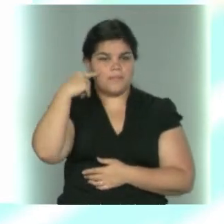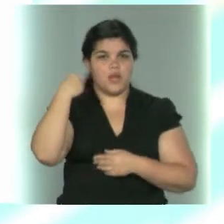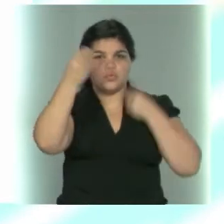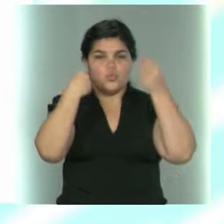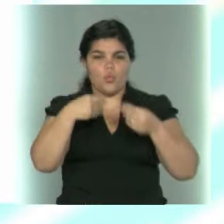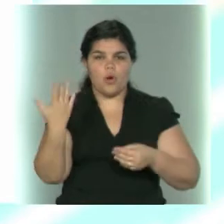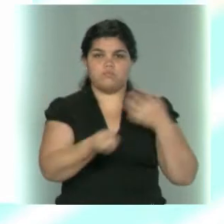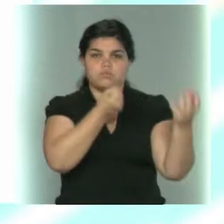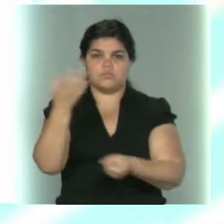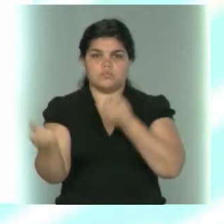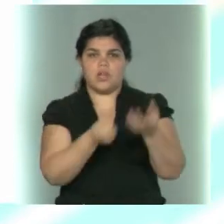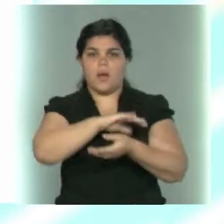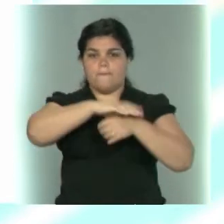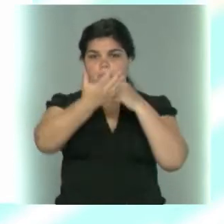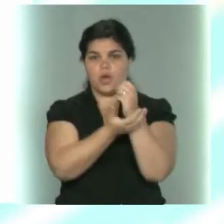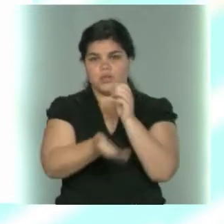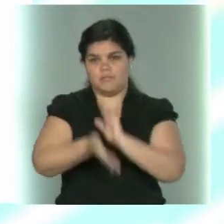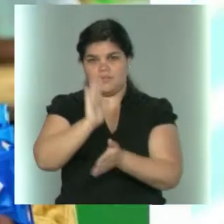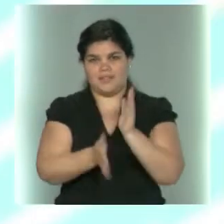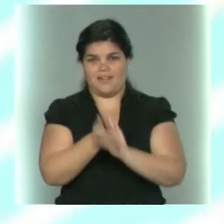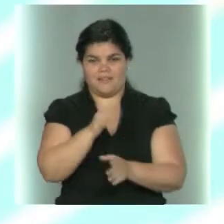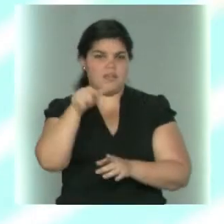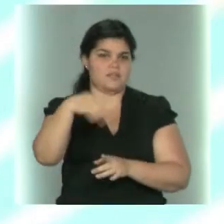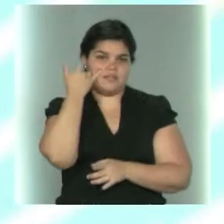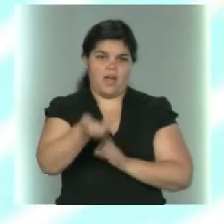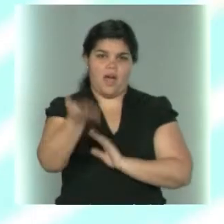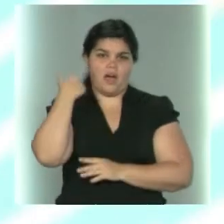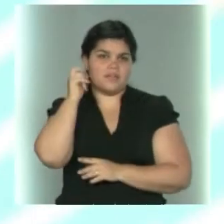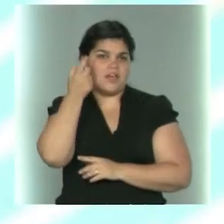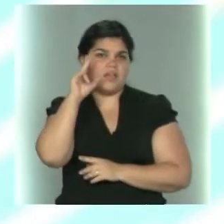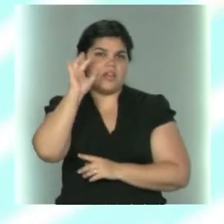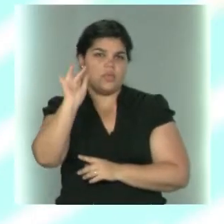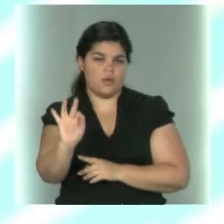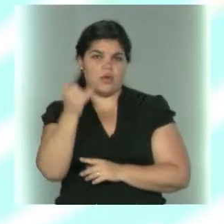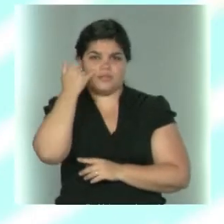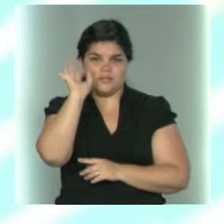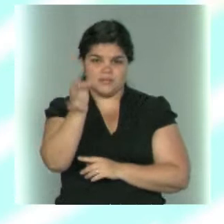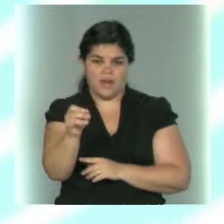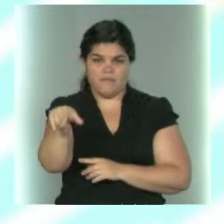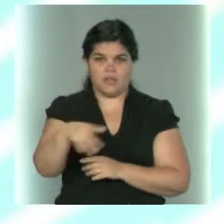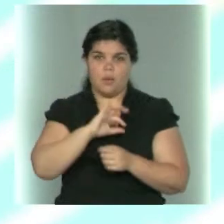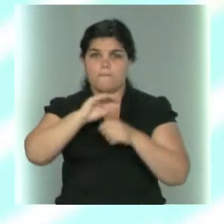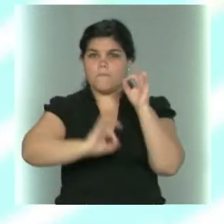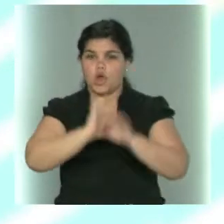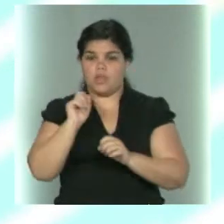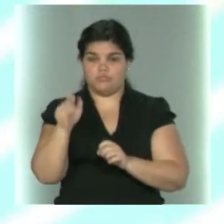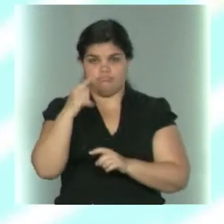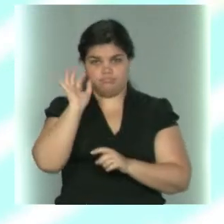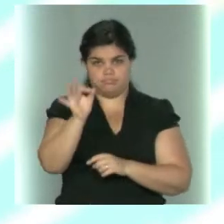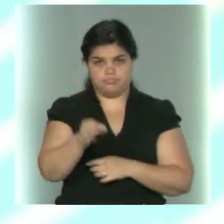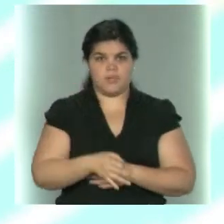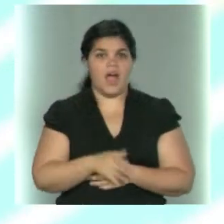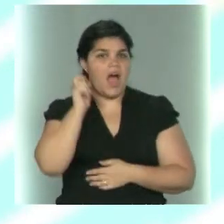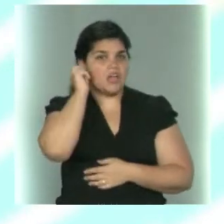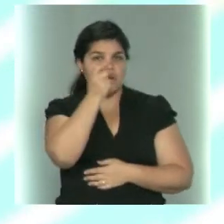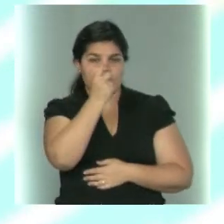entregando muchas prótesis gratuitas. Guido, ya lo hemos visto también en los medios dando a conocer este proyecto. Alguien dice: tengo